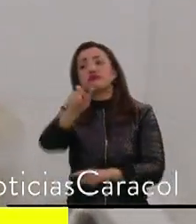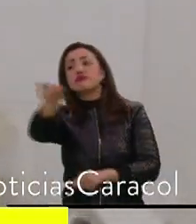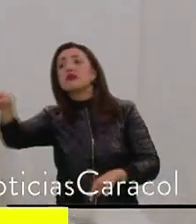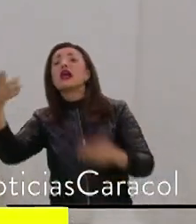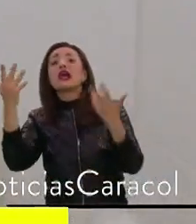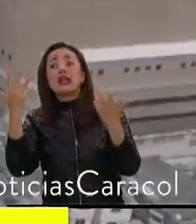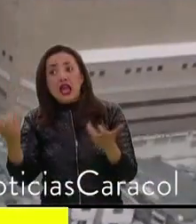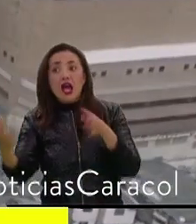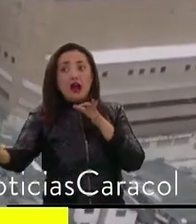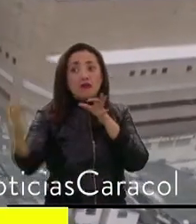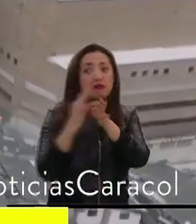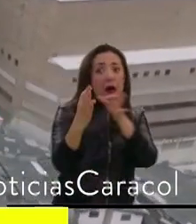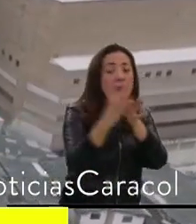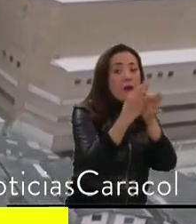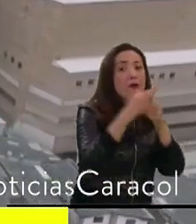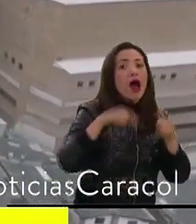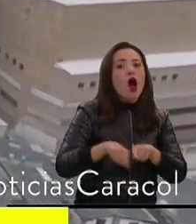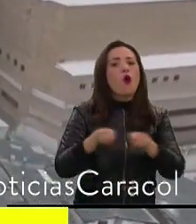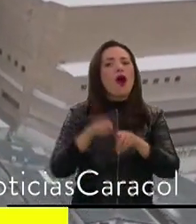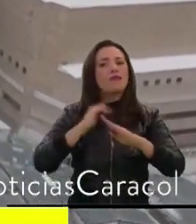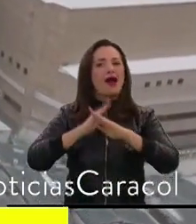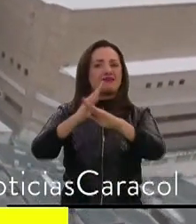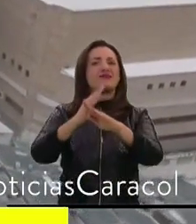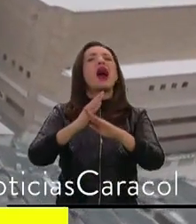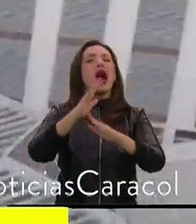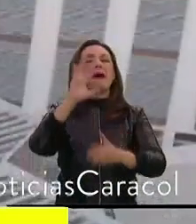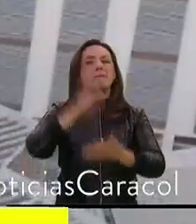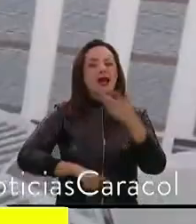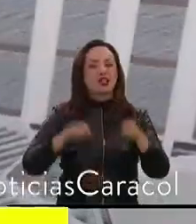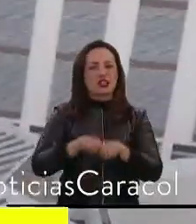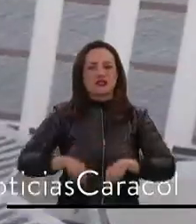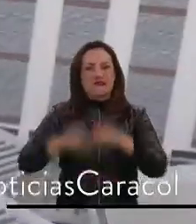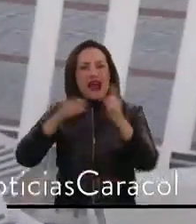ceros que quieran entrar en el control de la inocuidad y al mismo tiempo formalizarse